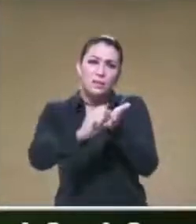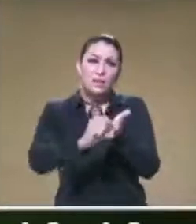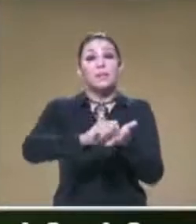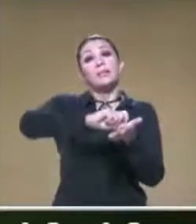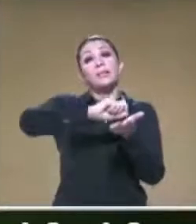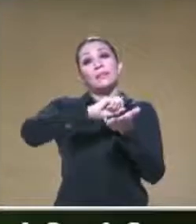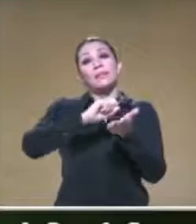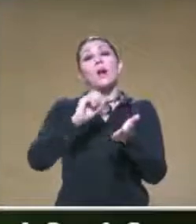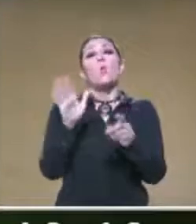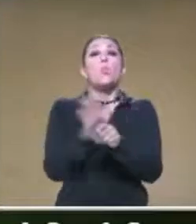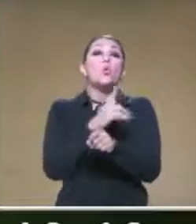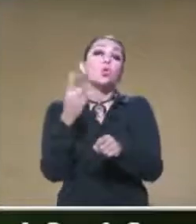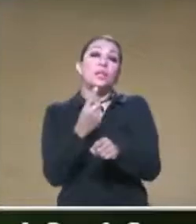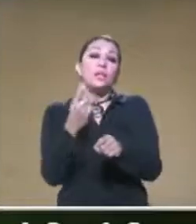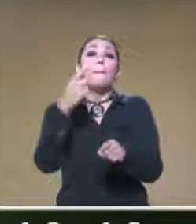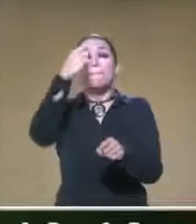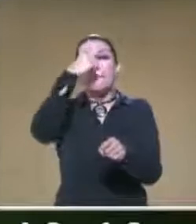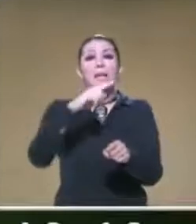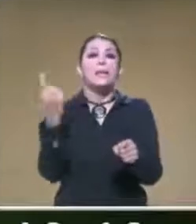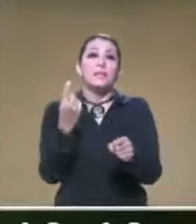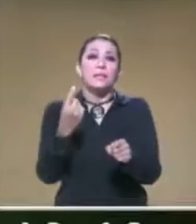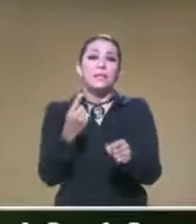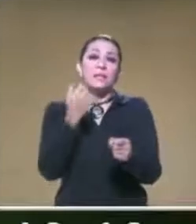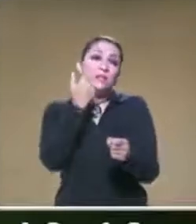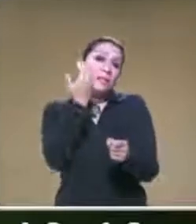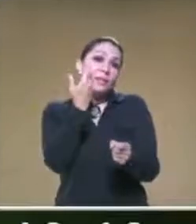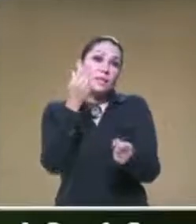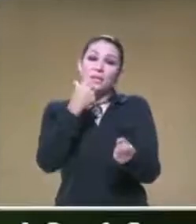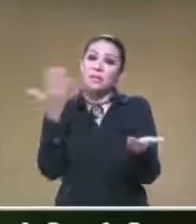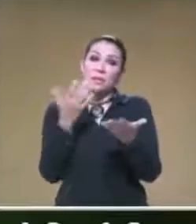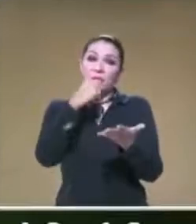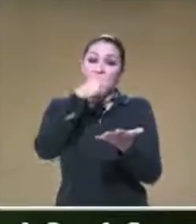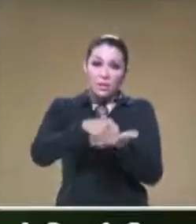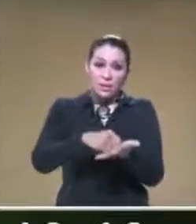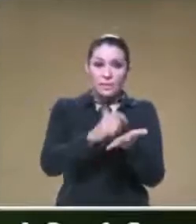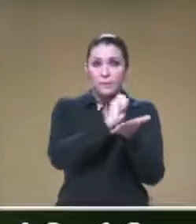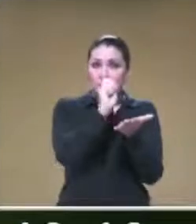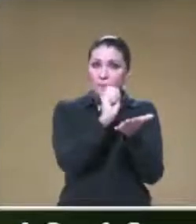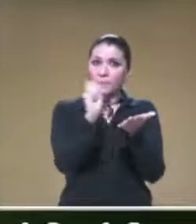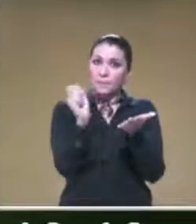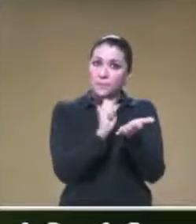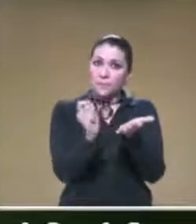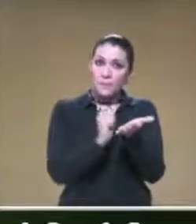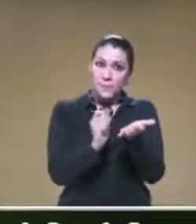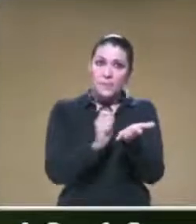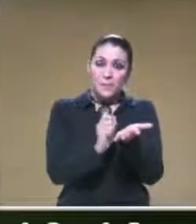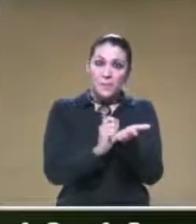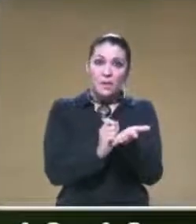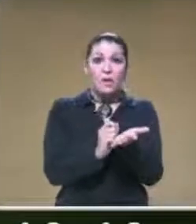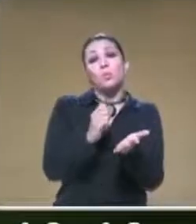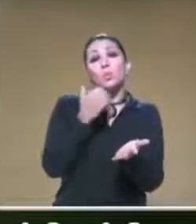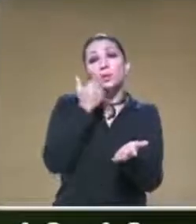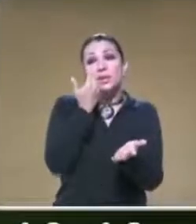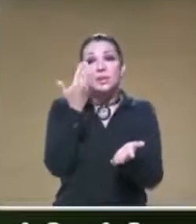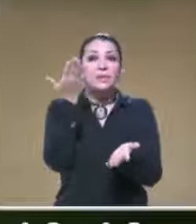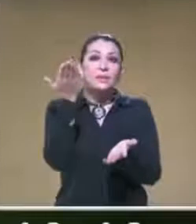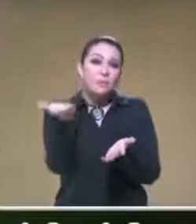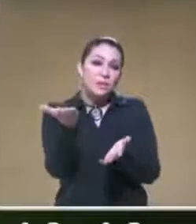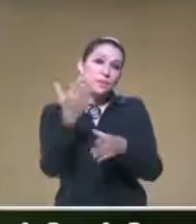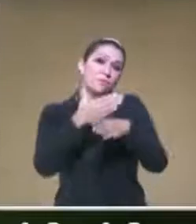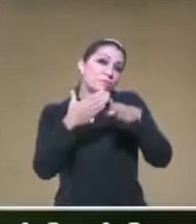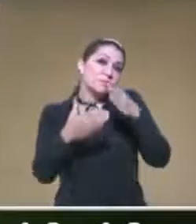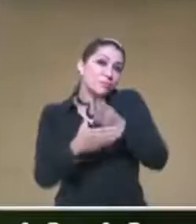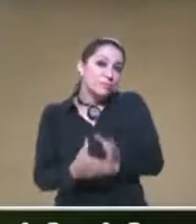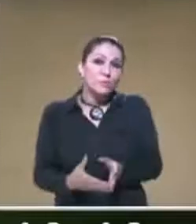argumentos o los motivos para aportar los datos que tú tienes para solicitar lo que requieres, ya sea un